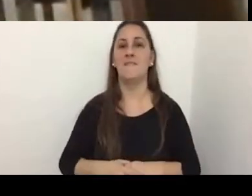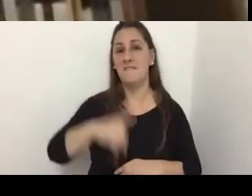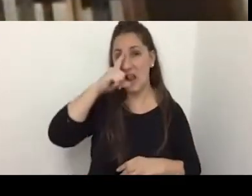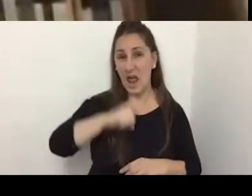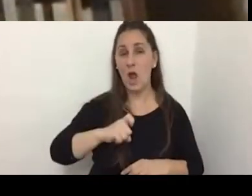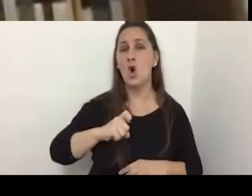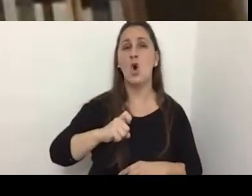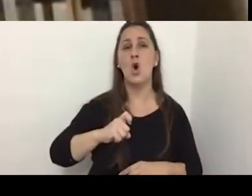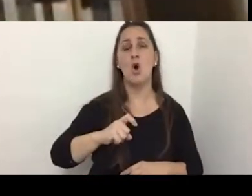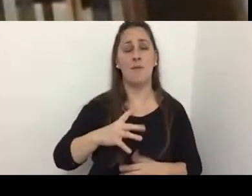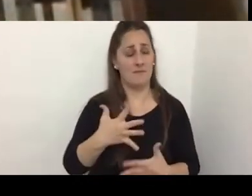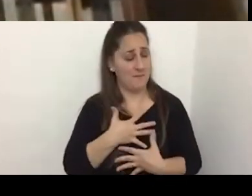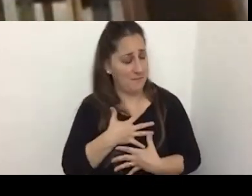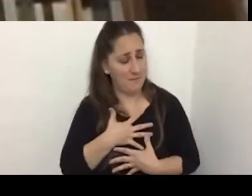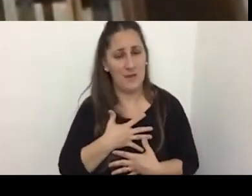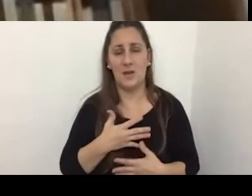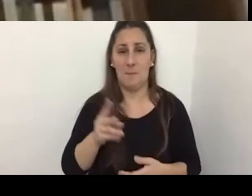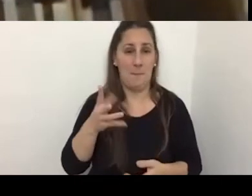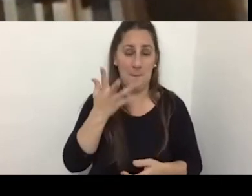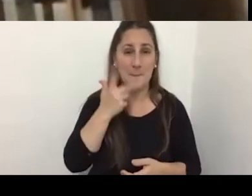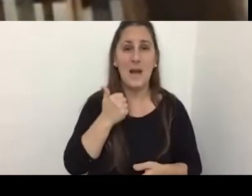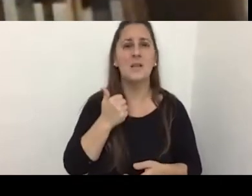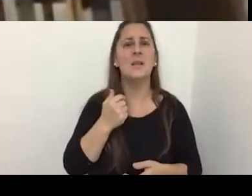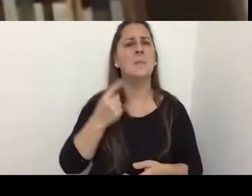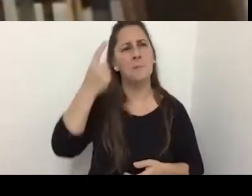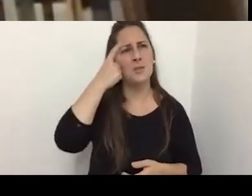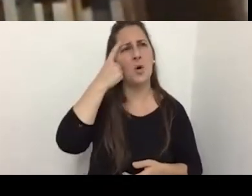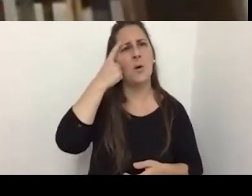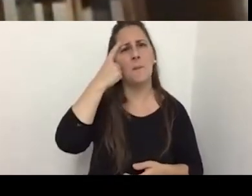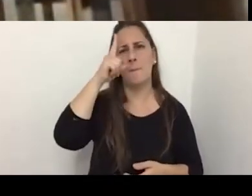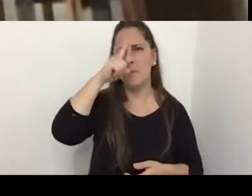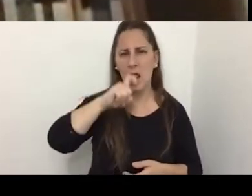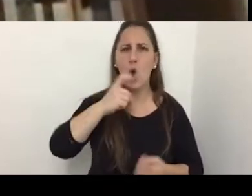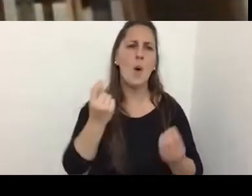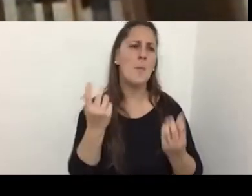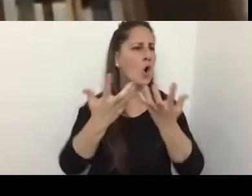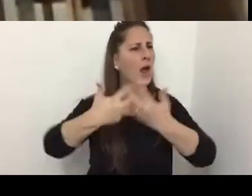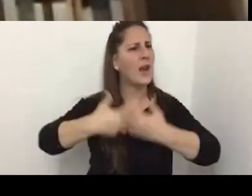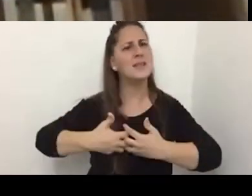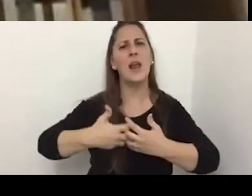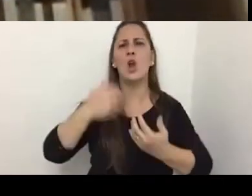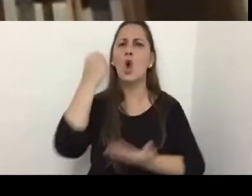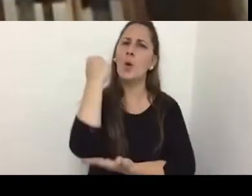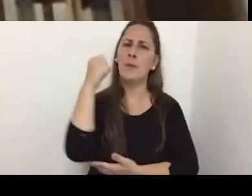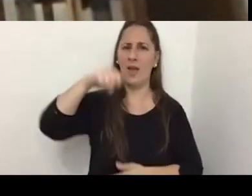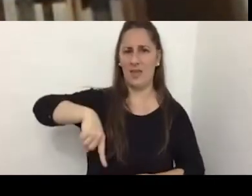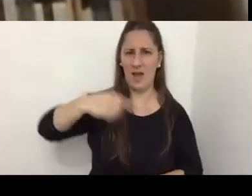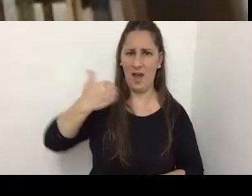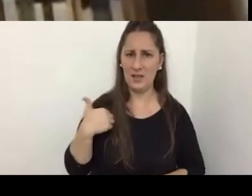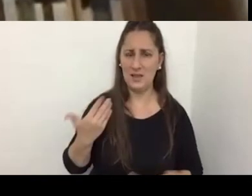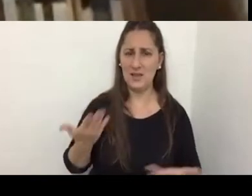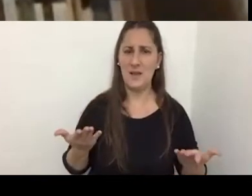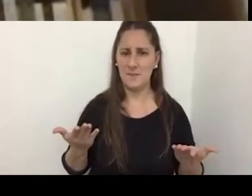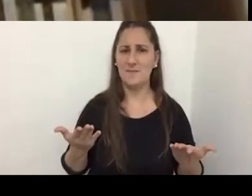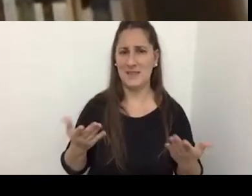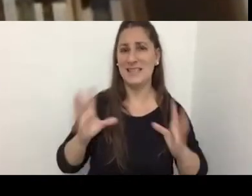y admiración lo digo, que se puso a pensar un poquito cómo estructurar la economía de nuestro país. Por algo era secretario